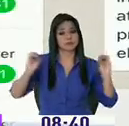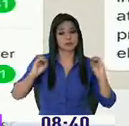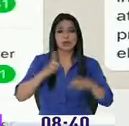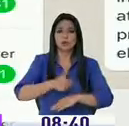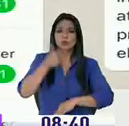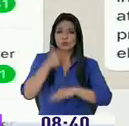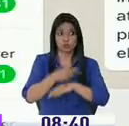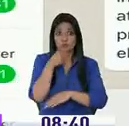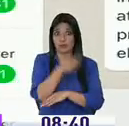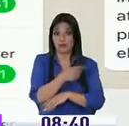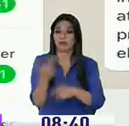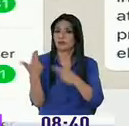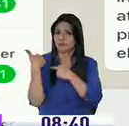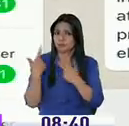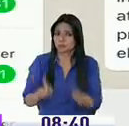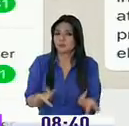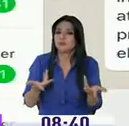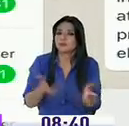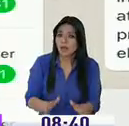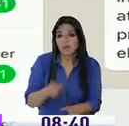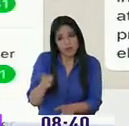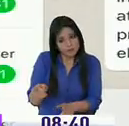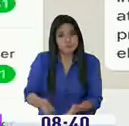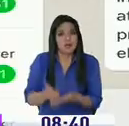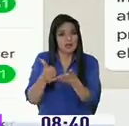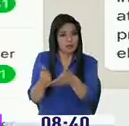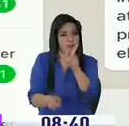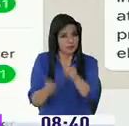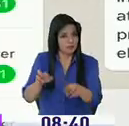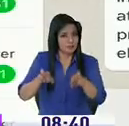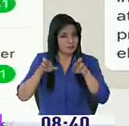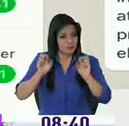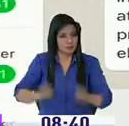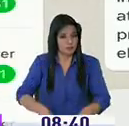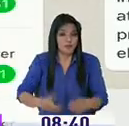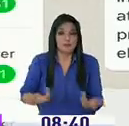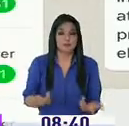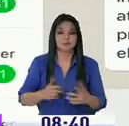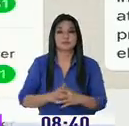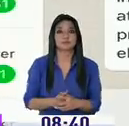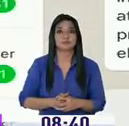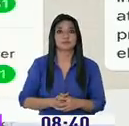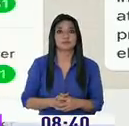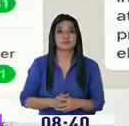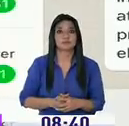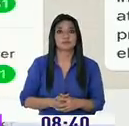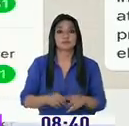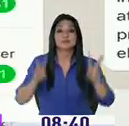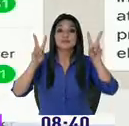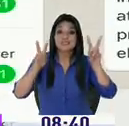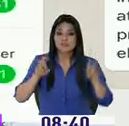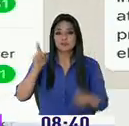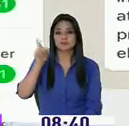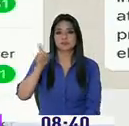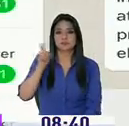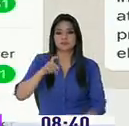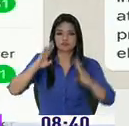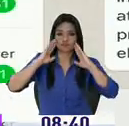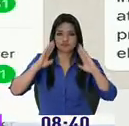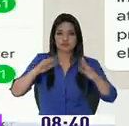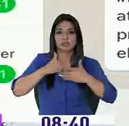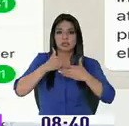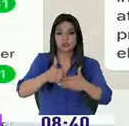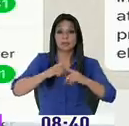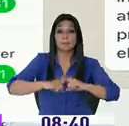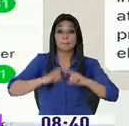que son los llamados de hacerlo no lo hacen y son indolentes, inoperantes e incapaces en este tema que se necesita mucha atención y ayuda.